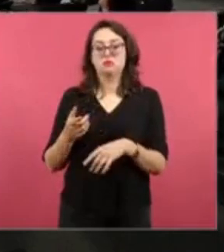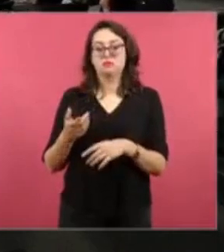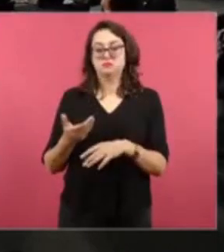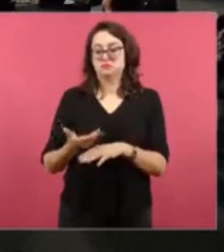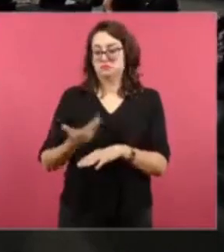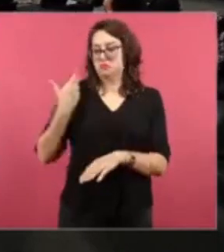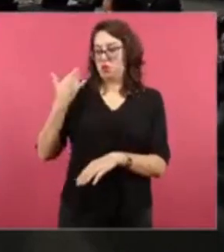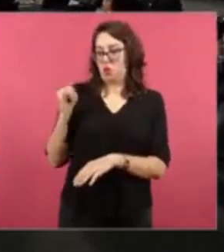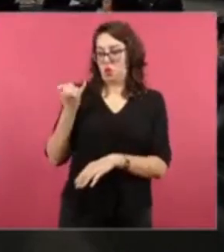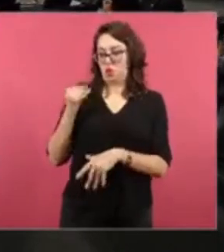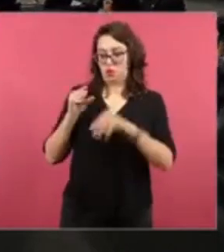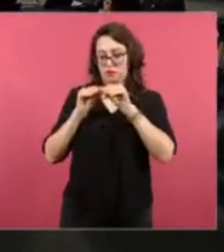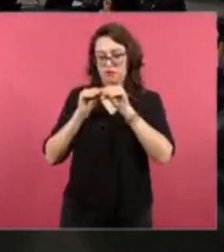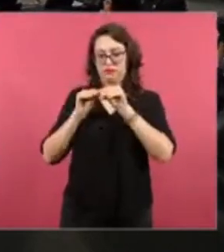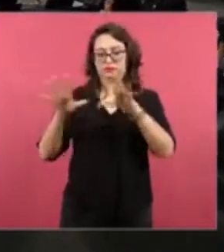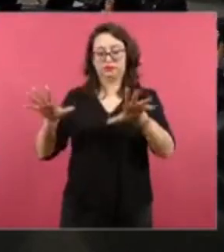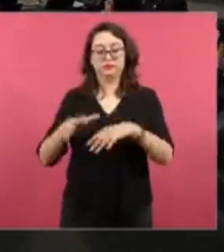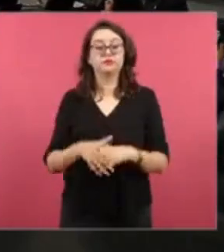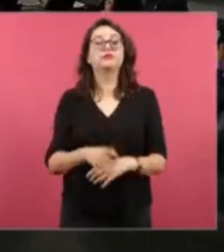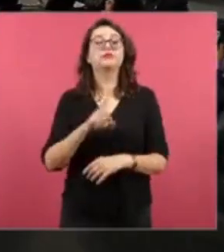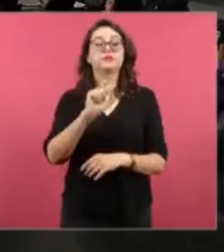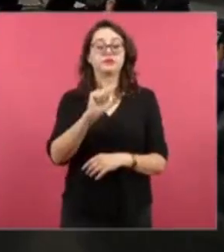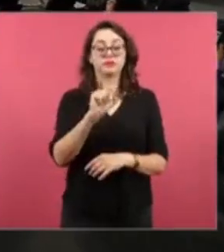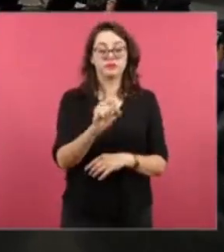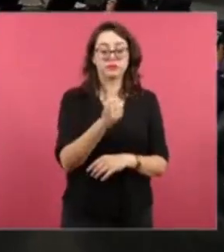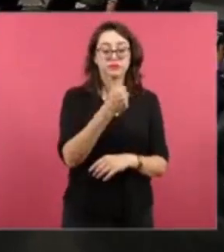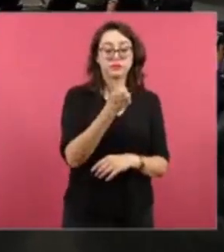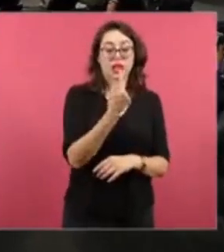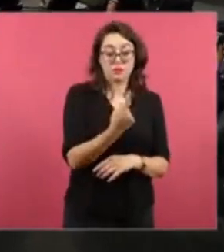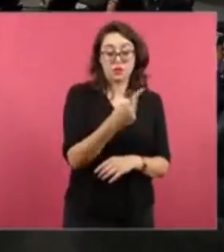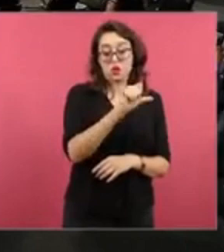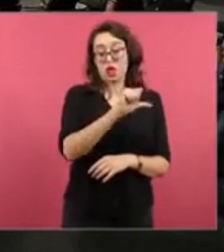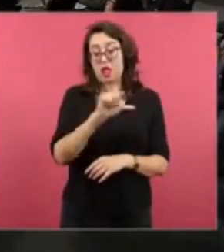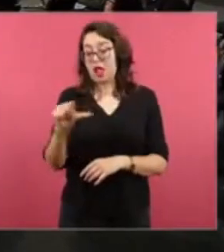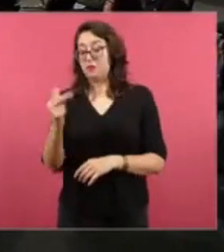del 21 al 25, efectivamente, la fase, una